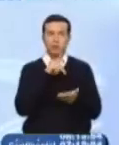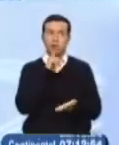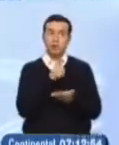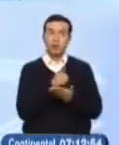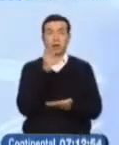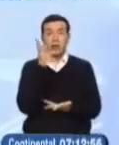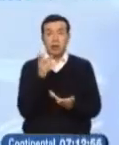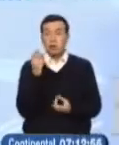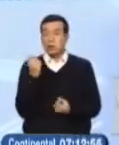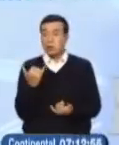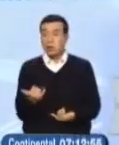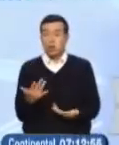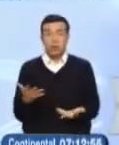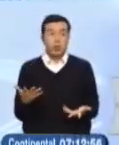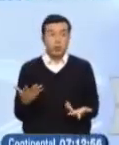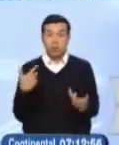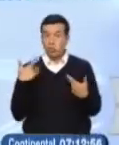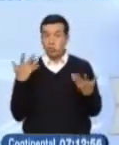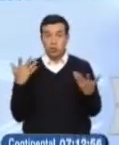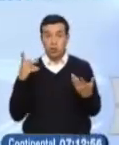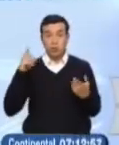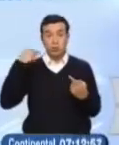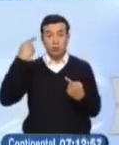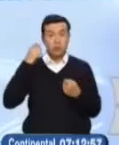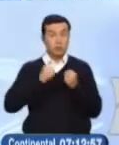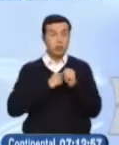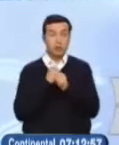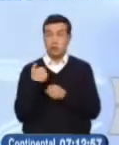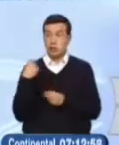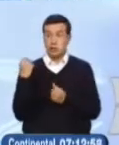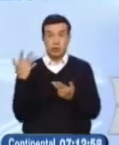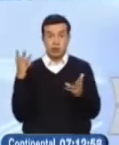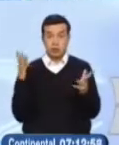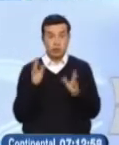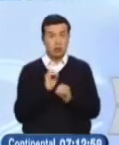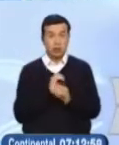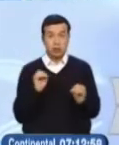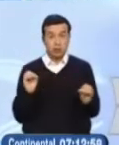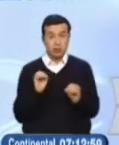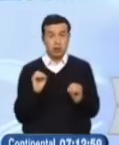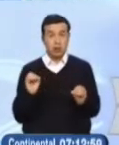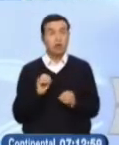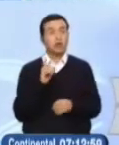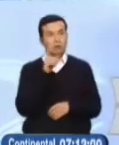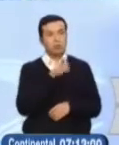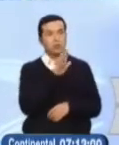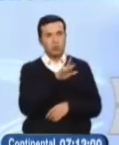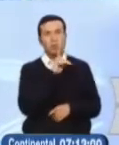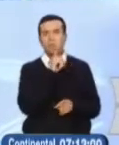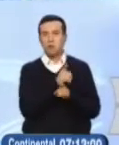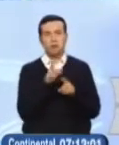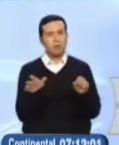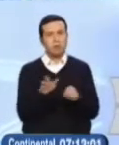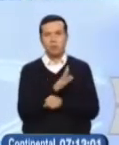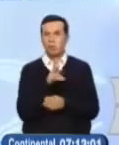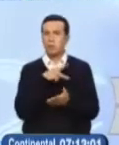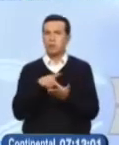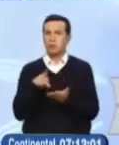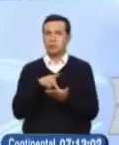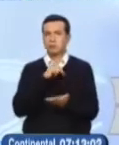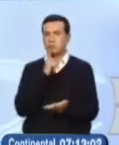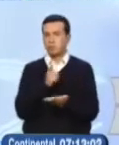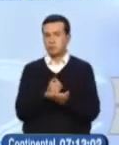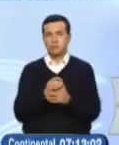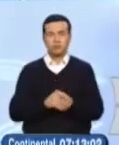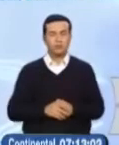que los recursos disponibles para el próximo año no para cubrir la totalidad de los pagos también es